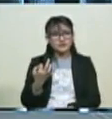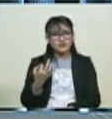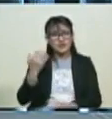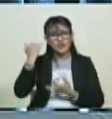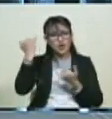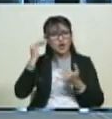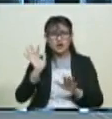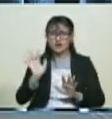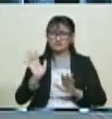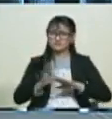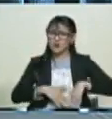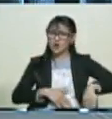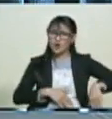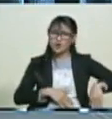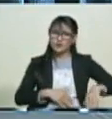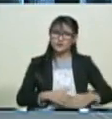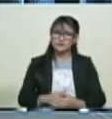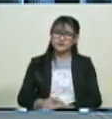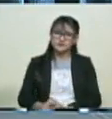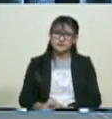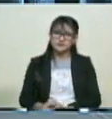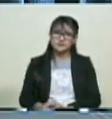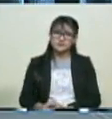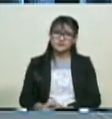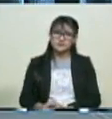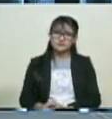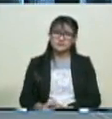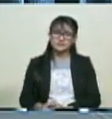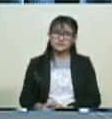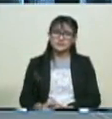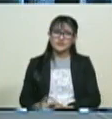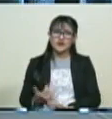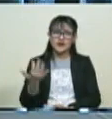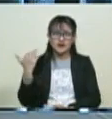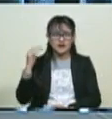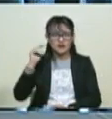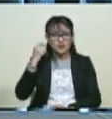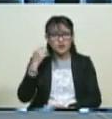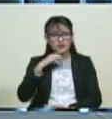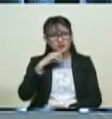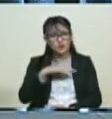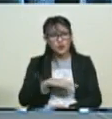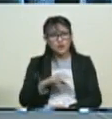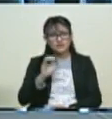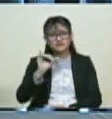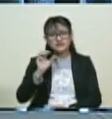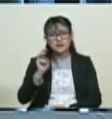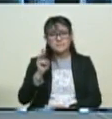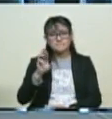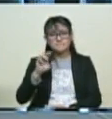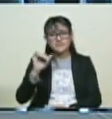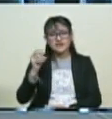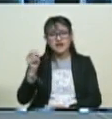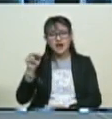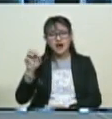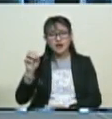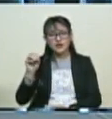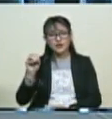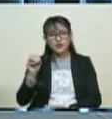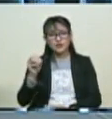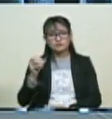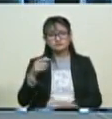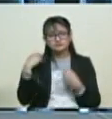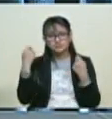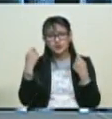ideologías como aquel tiempo que el gran cipriano castro en su proclama hablo